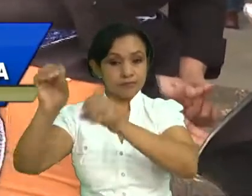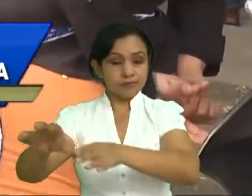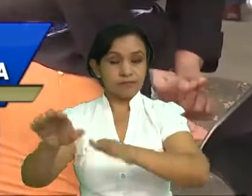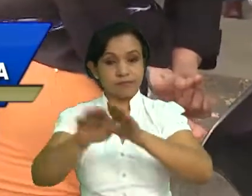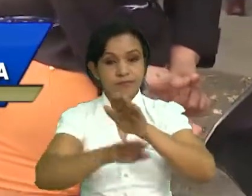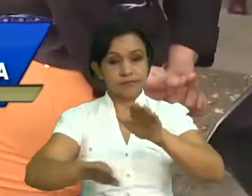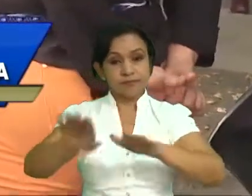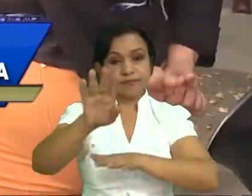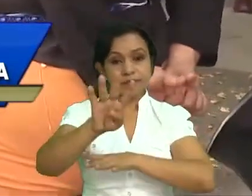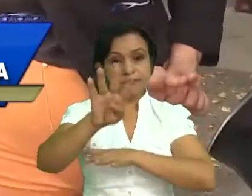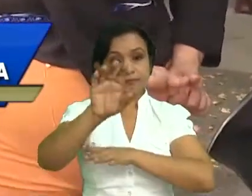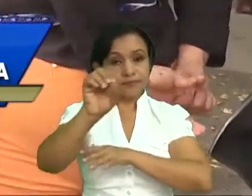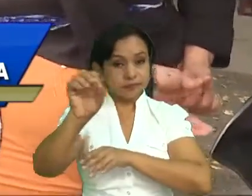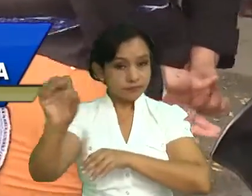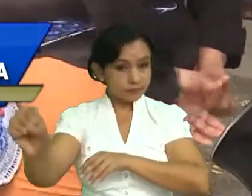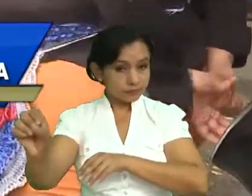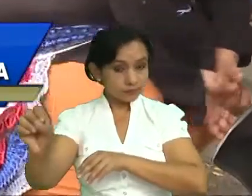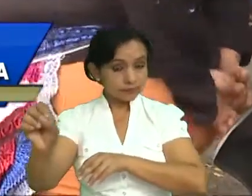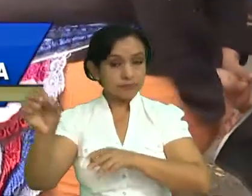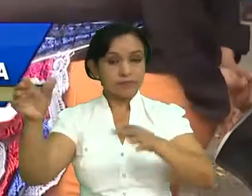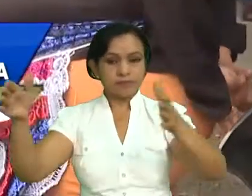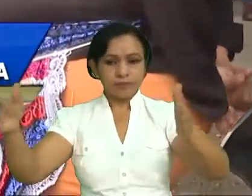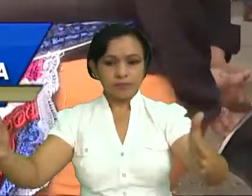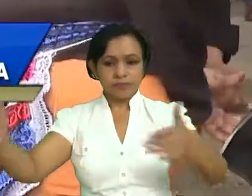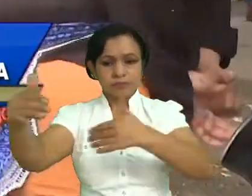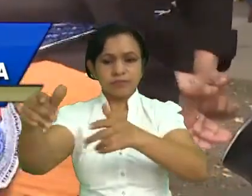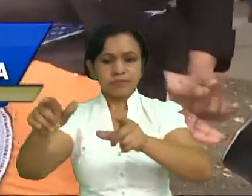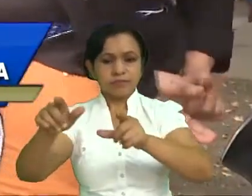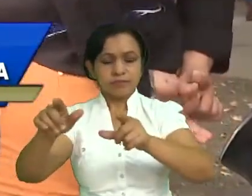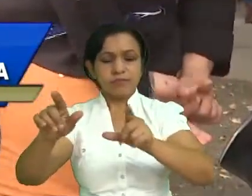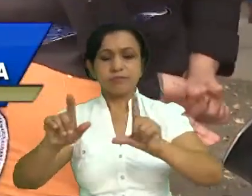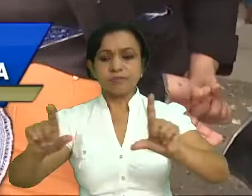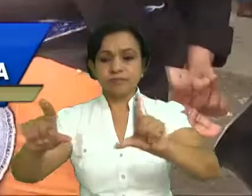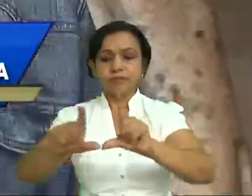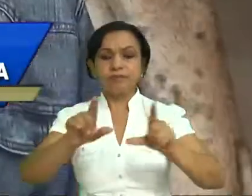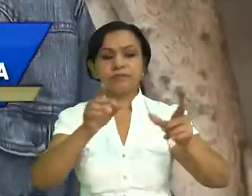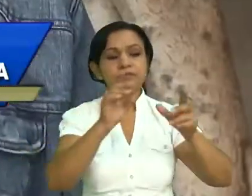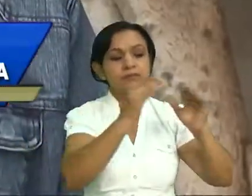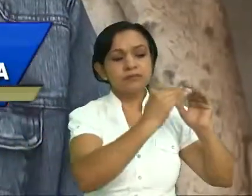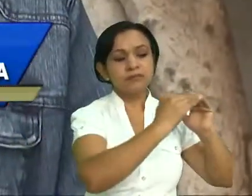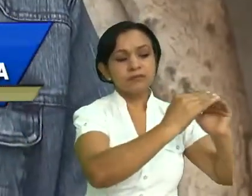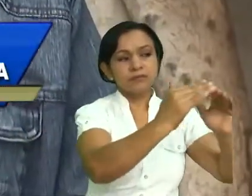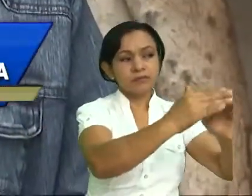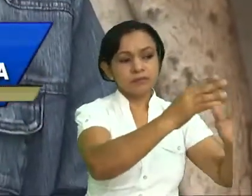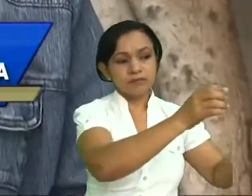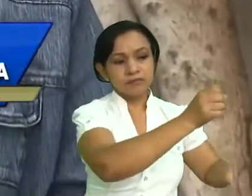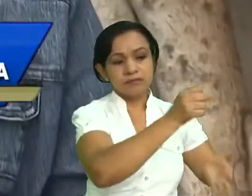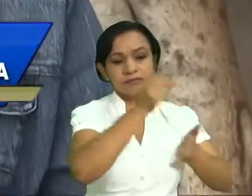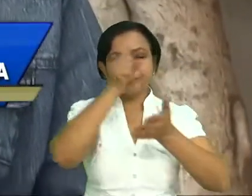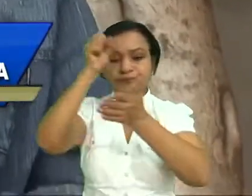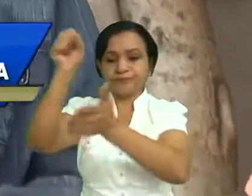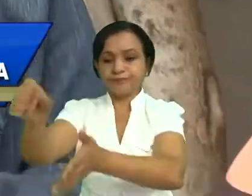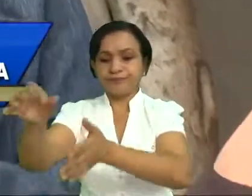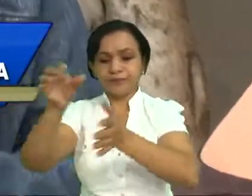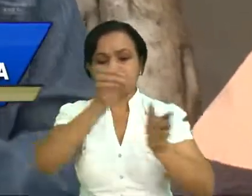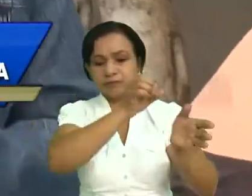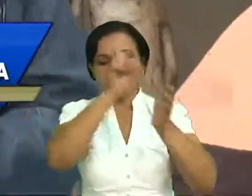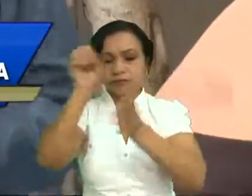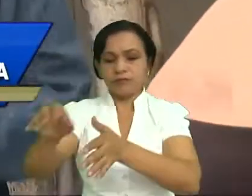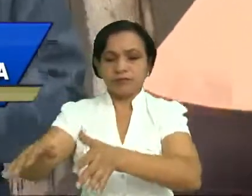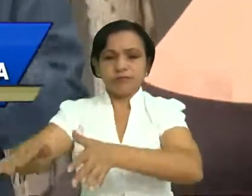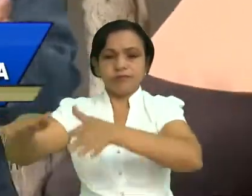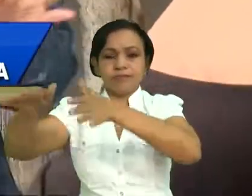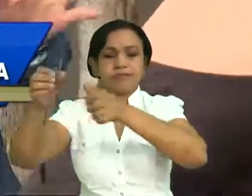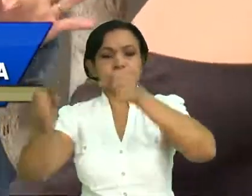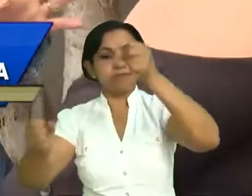de 400 depósitos también comunales, donde las familias pueden depositar basuras que no se lleva